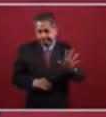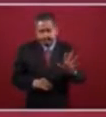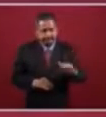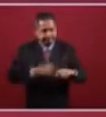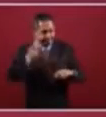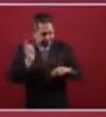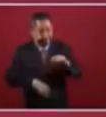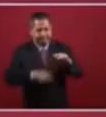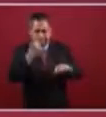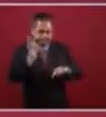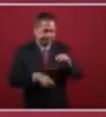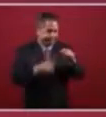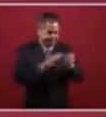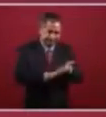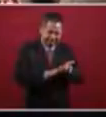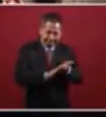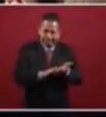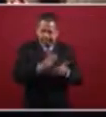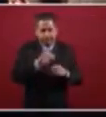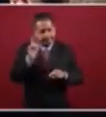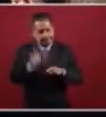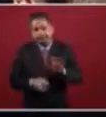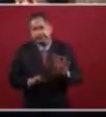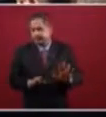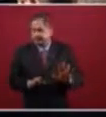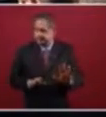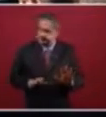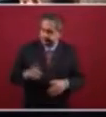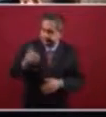acabar con eso, pero